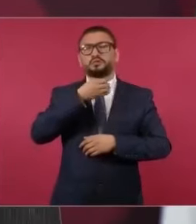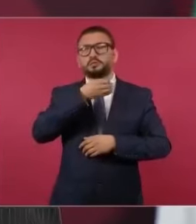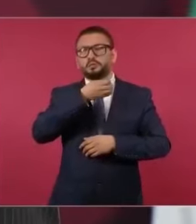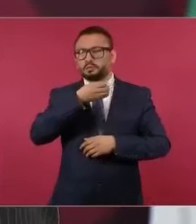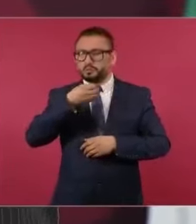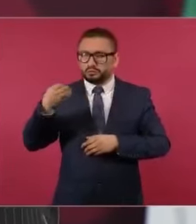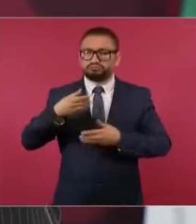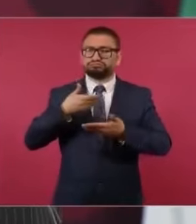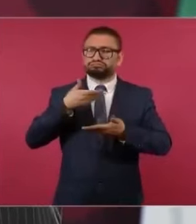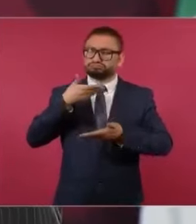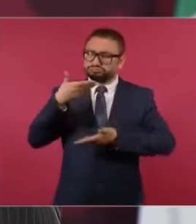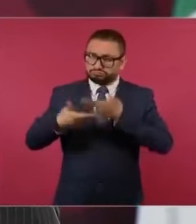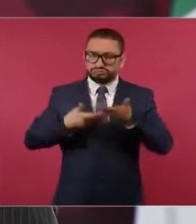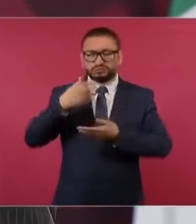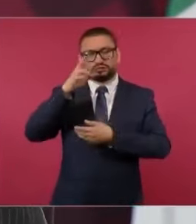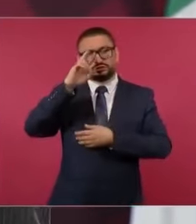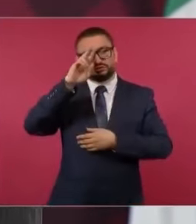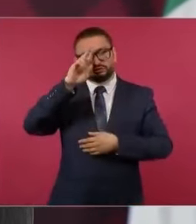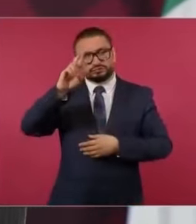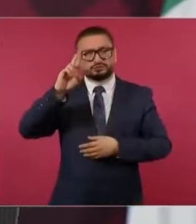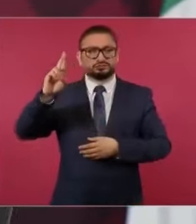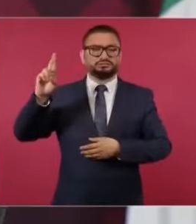diplomáticos respetuosos